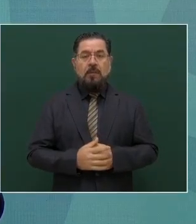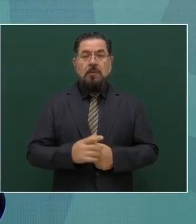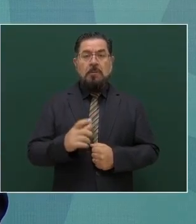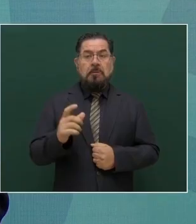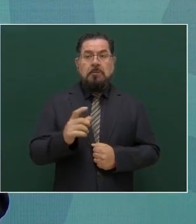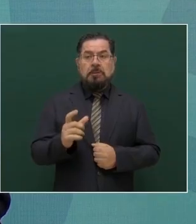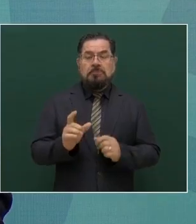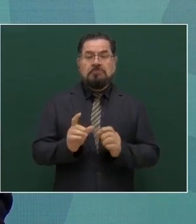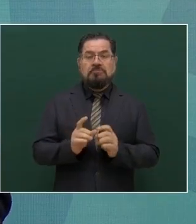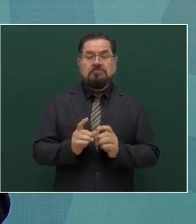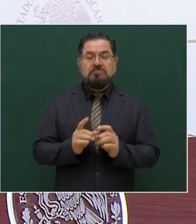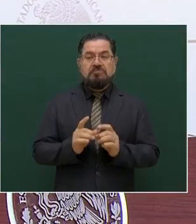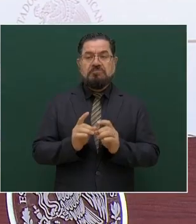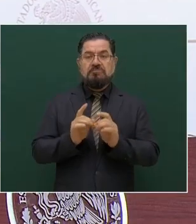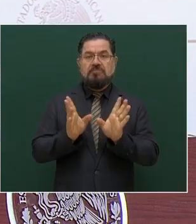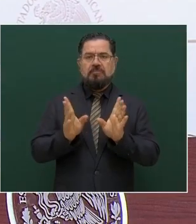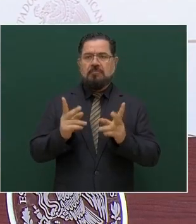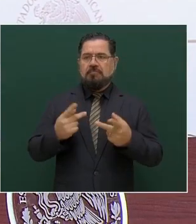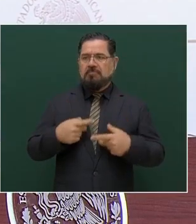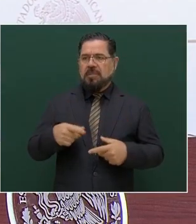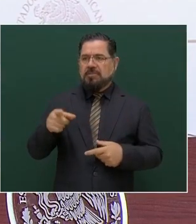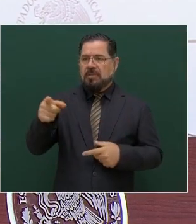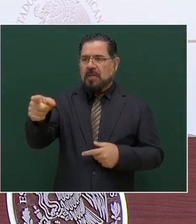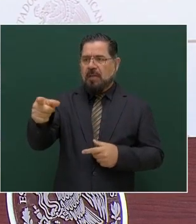delincuentes se les deja en libertad.